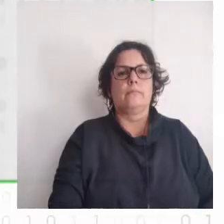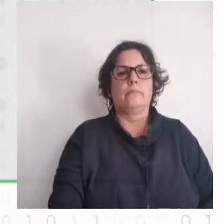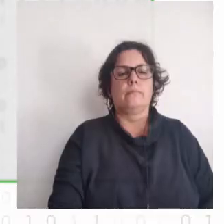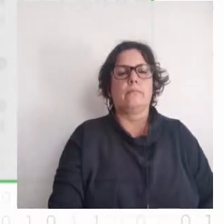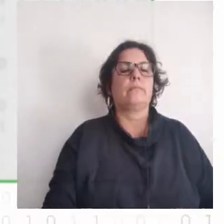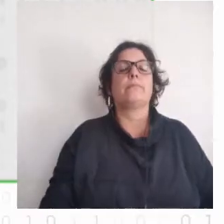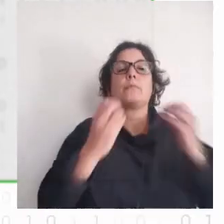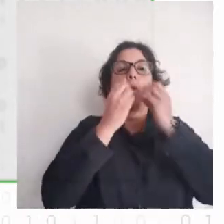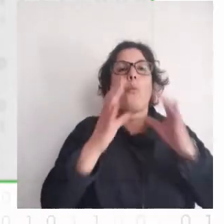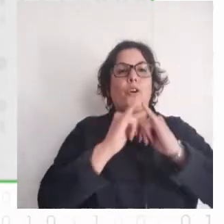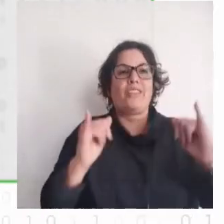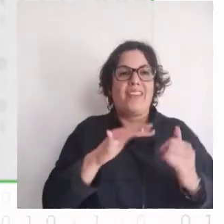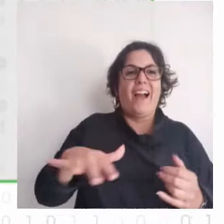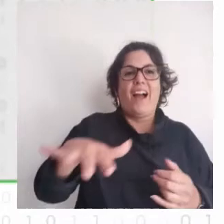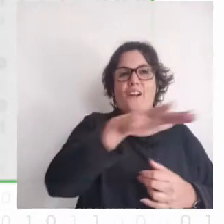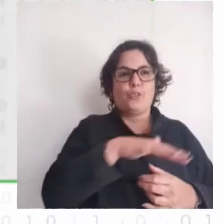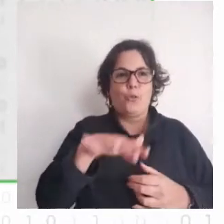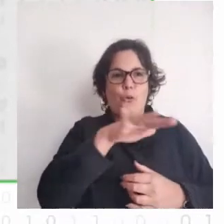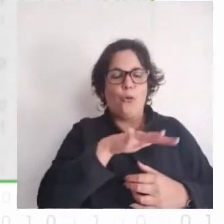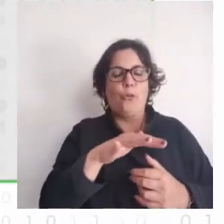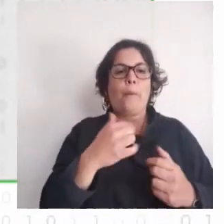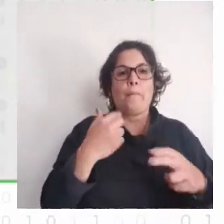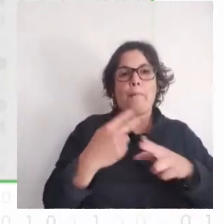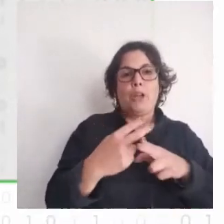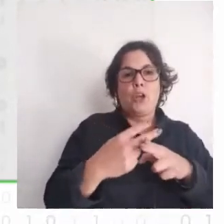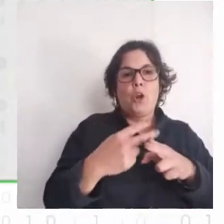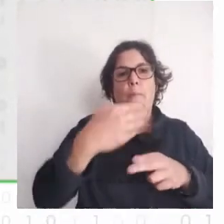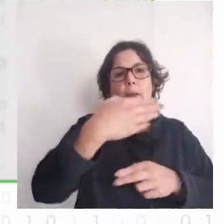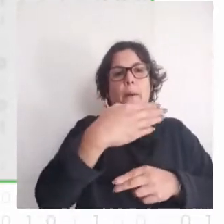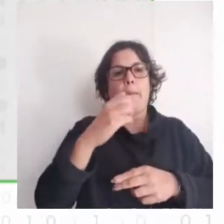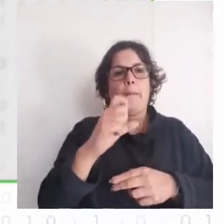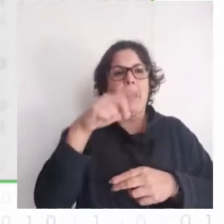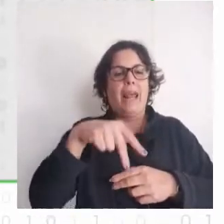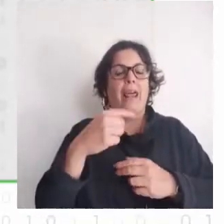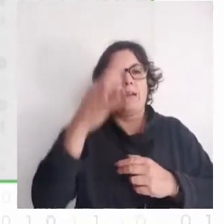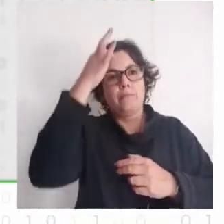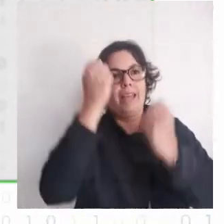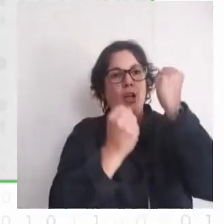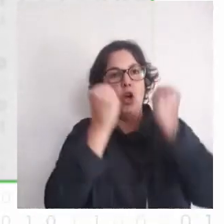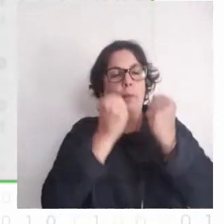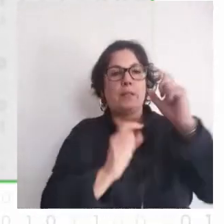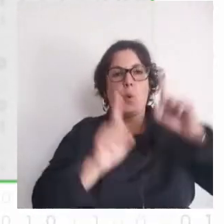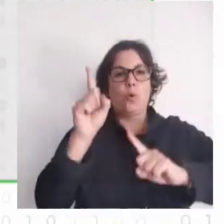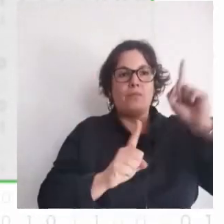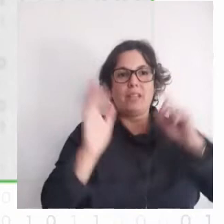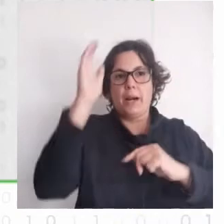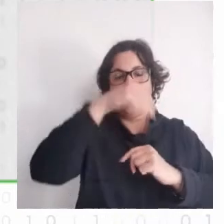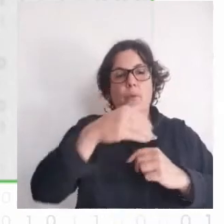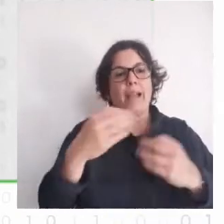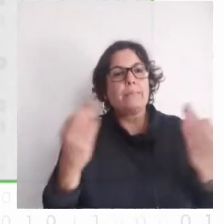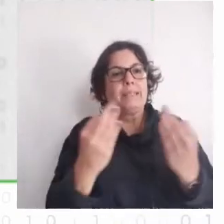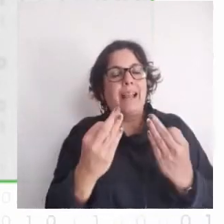Muy buenos días a toda la audiencia. Mi nombre es Belén Dutra, soy economista de la ODELAR y especialista en datos